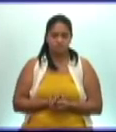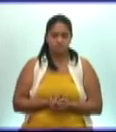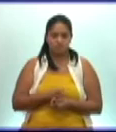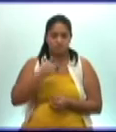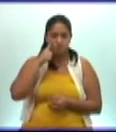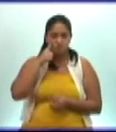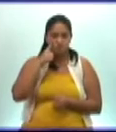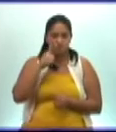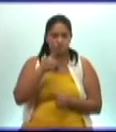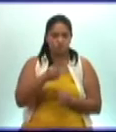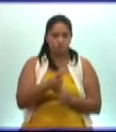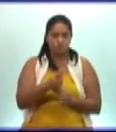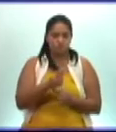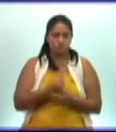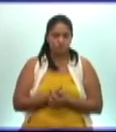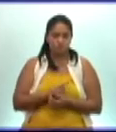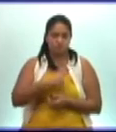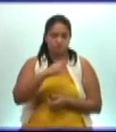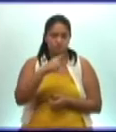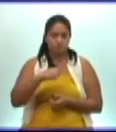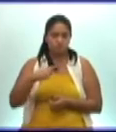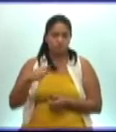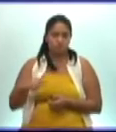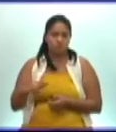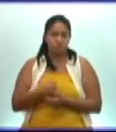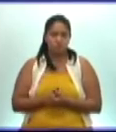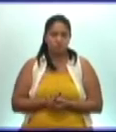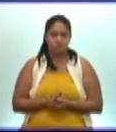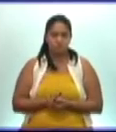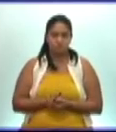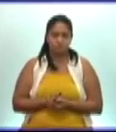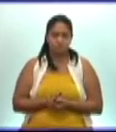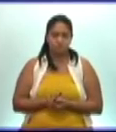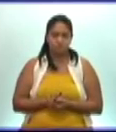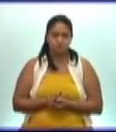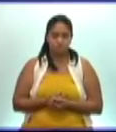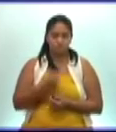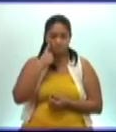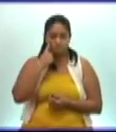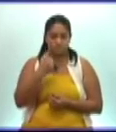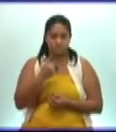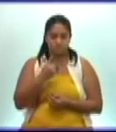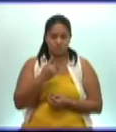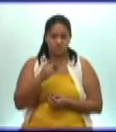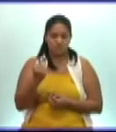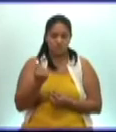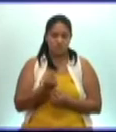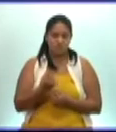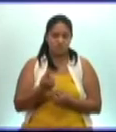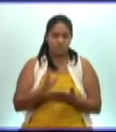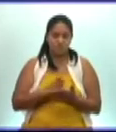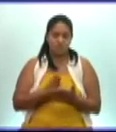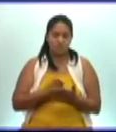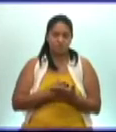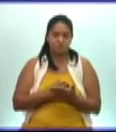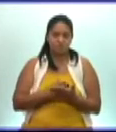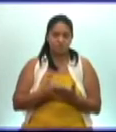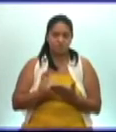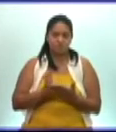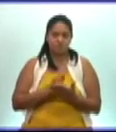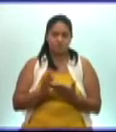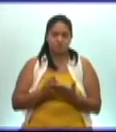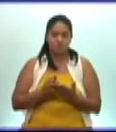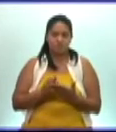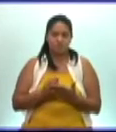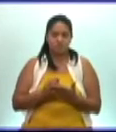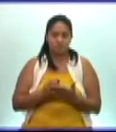las ideas que vamos a ir tratando. Aparecen en las primeras páginas de su libro de texto, 12 parte 1,